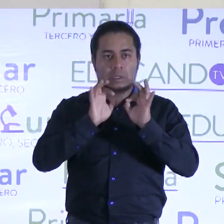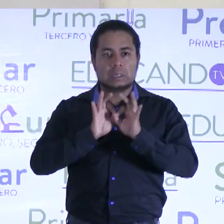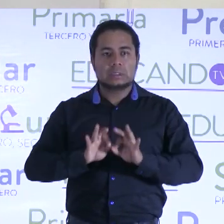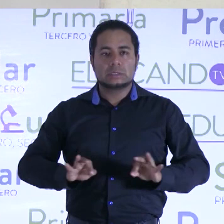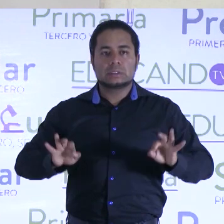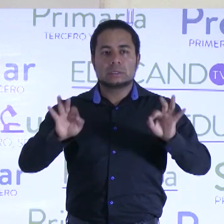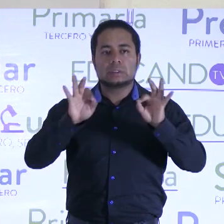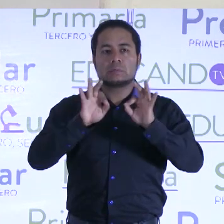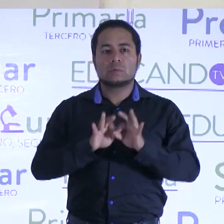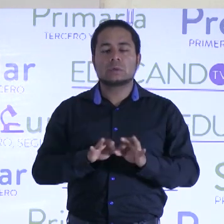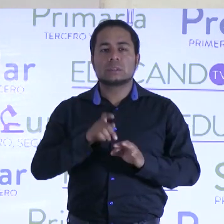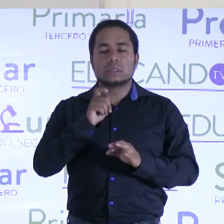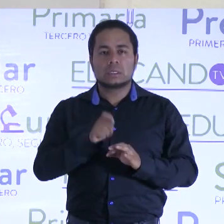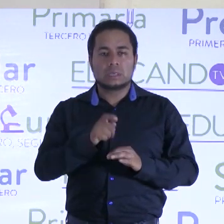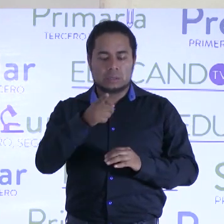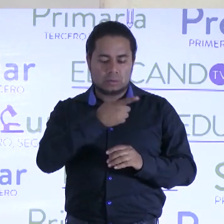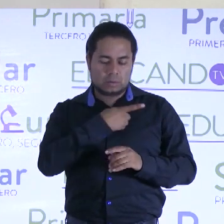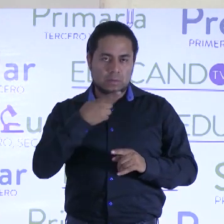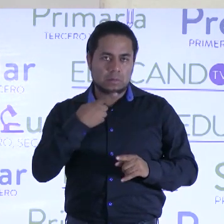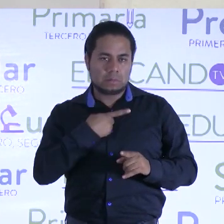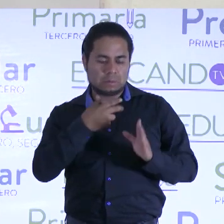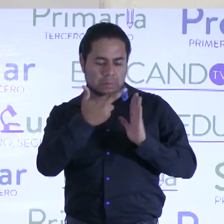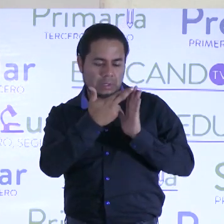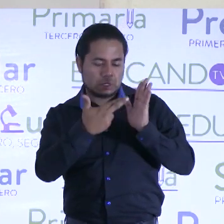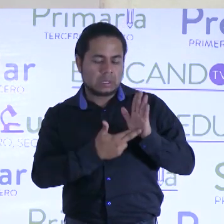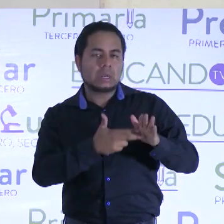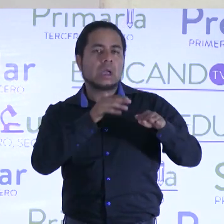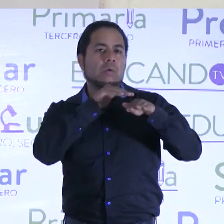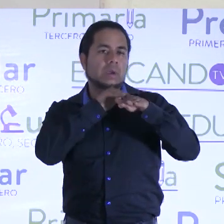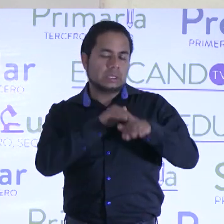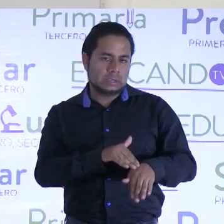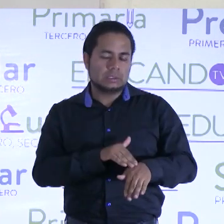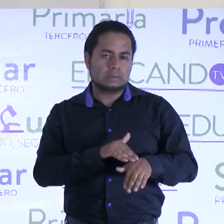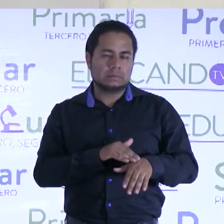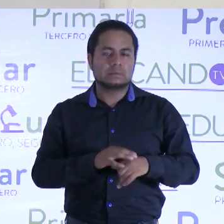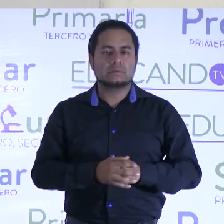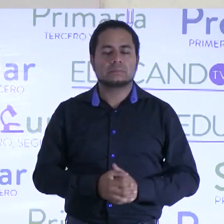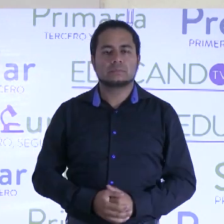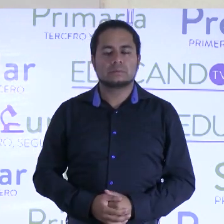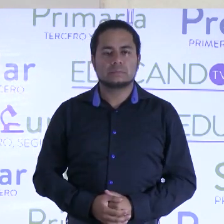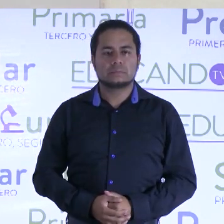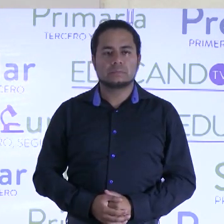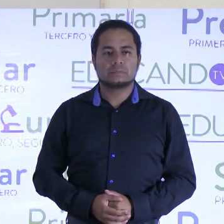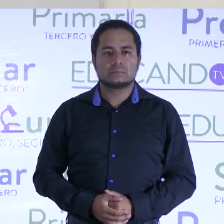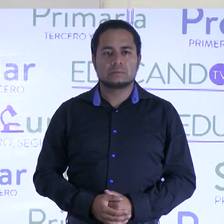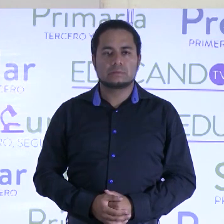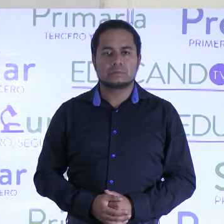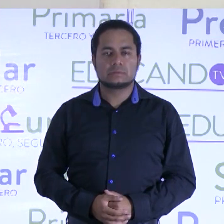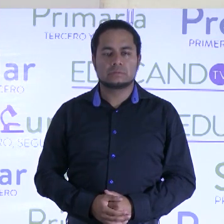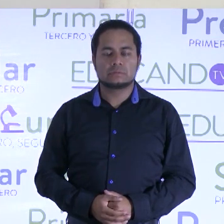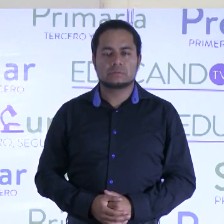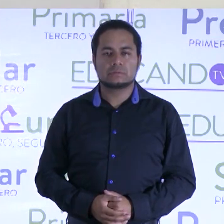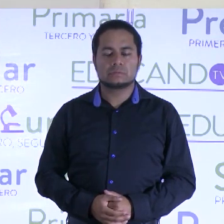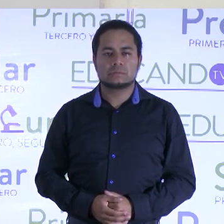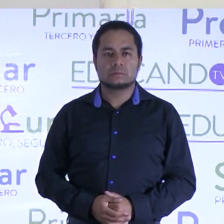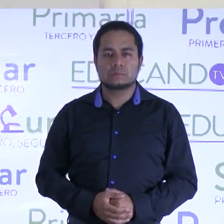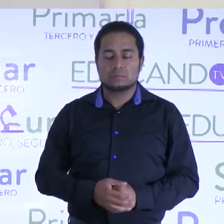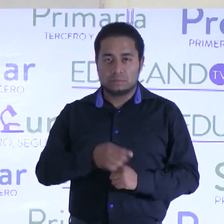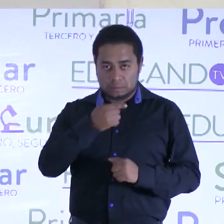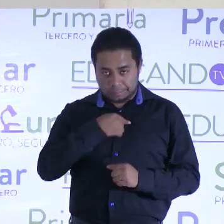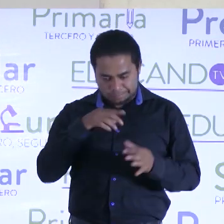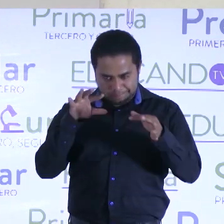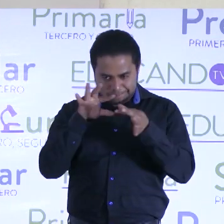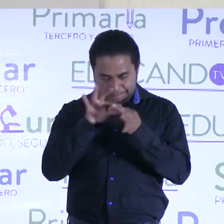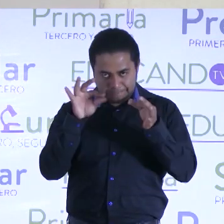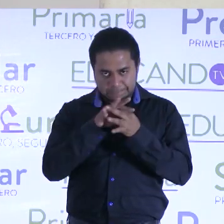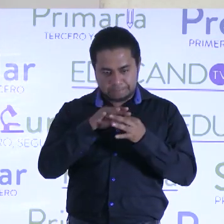comunicación, es muy importante que las tomes en cuenta. Para ello, vamos a iniciar